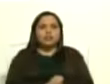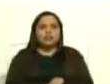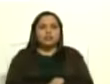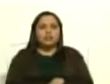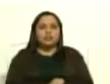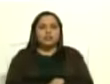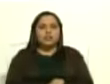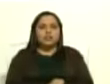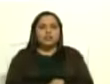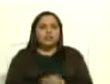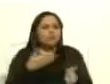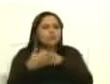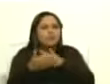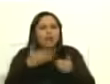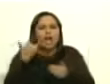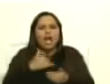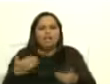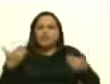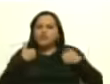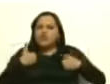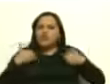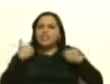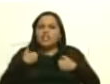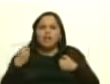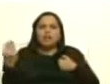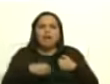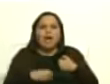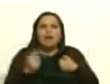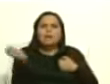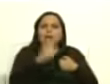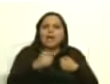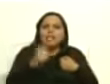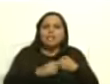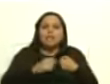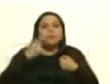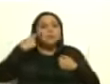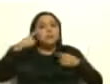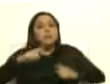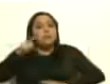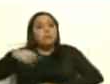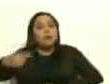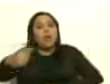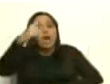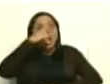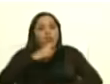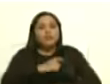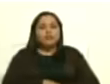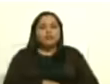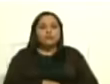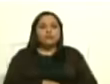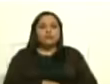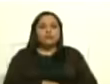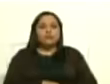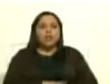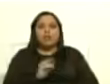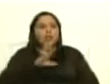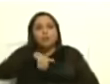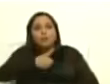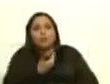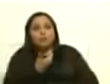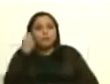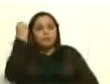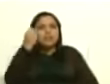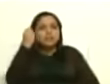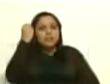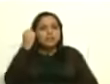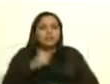de sufrimiento mayor por meses o quizás años. No podemos aplicar estas medidas y pretender que no